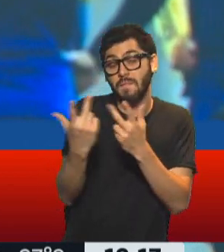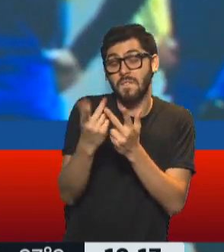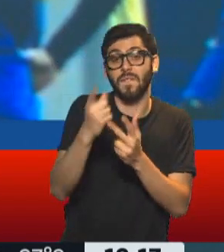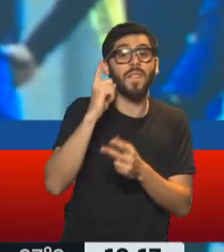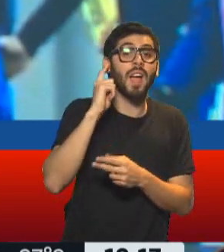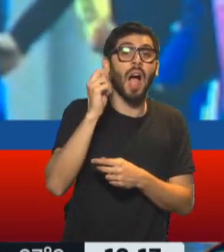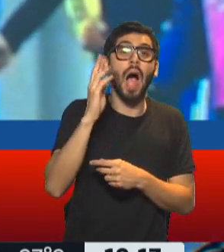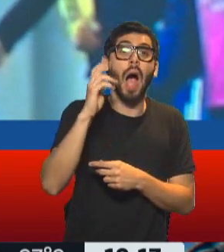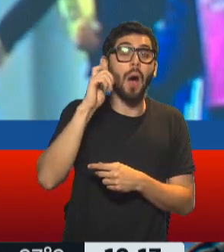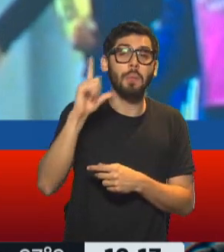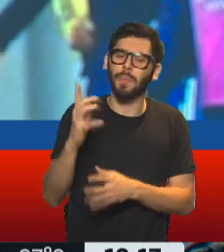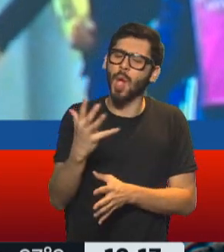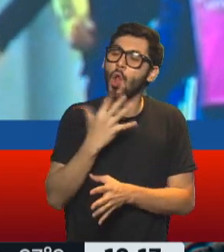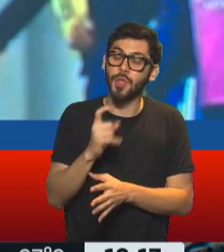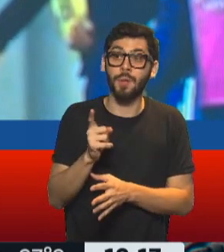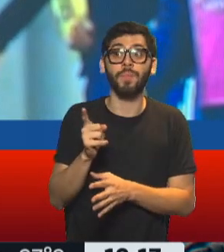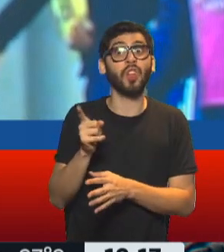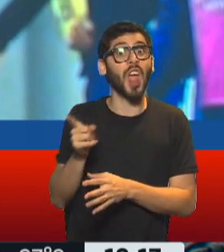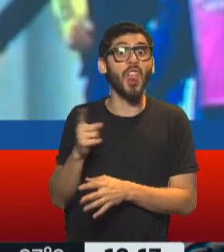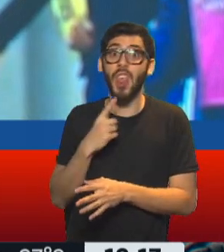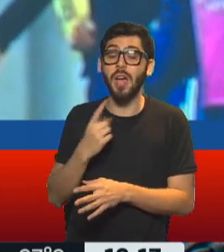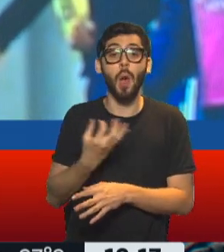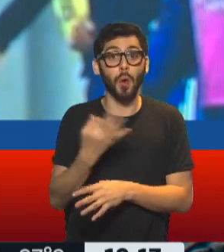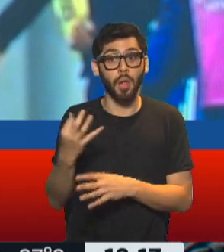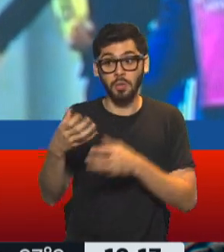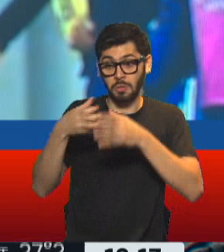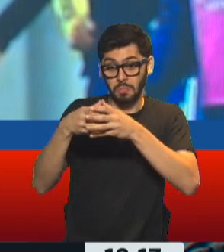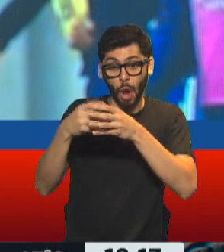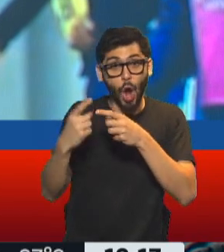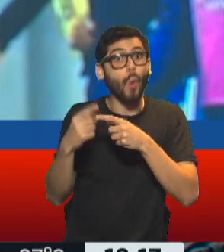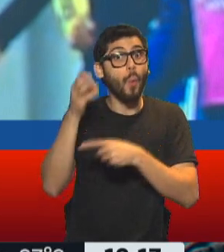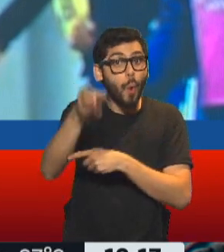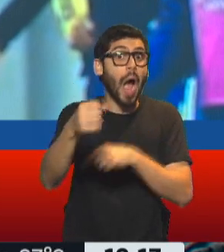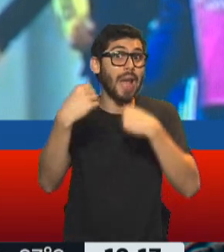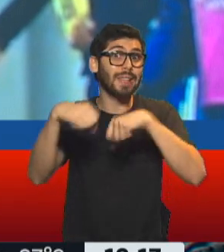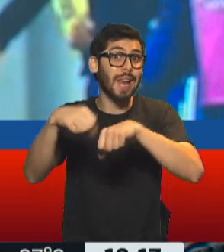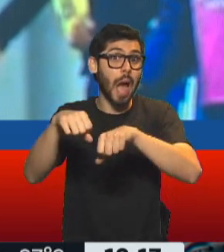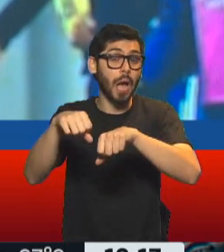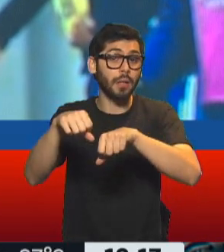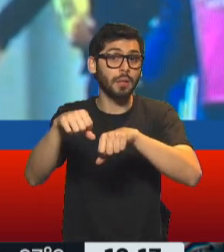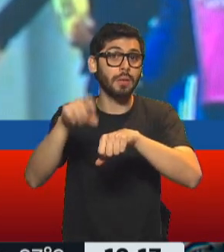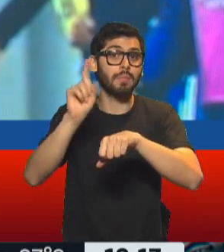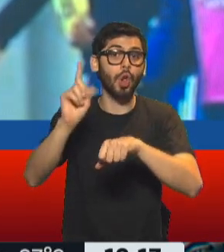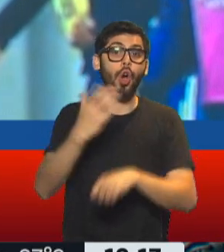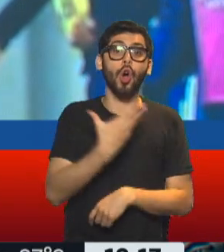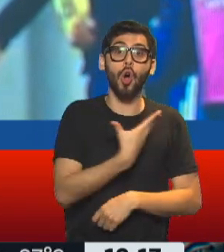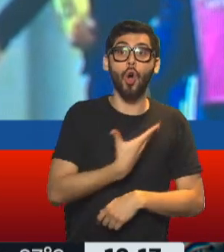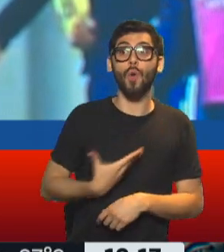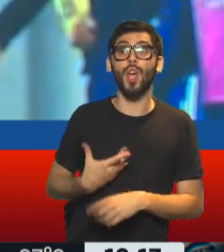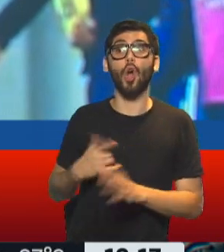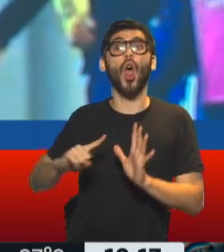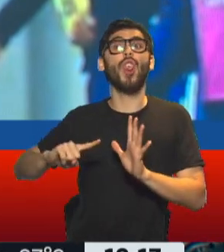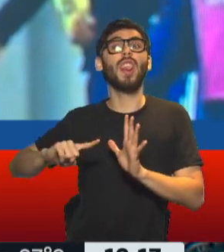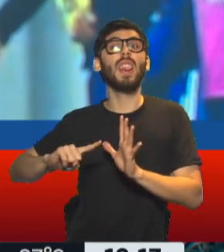se entiende. Lo que informa Gamarra es cierto, fueron a entrenarse, claro, pero con un permiso del gobierno de la ciudad.